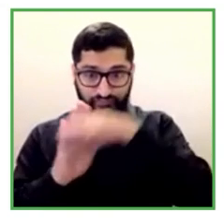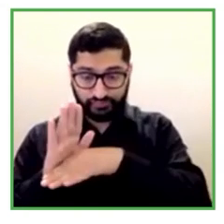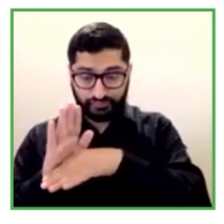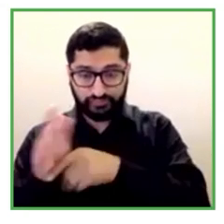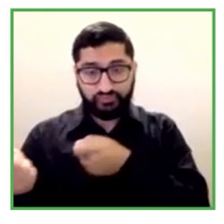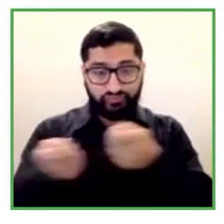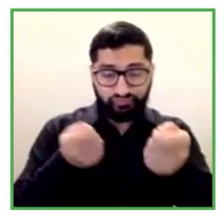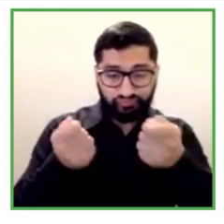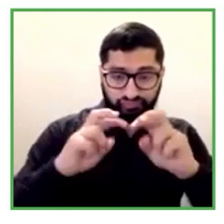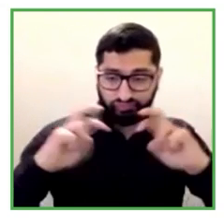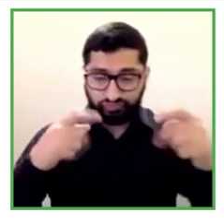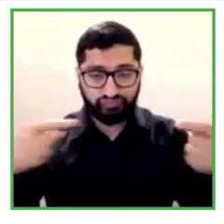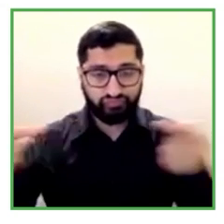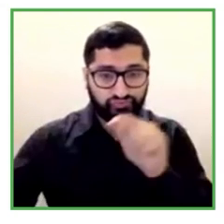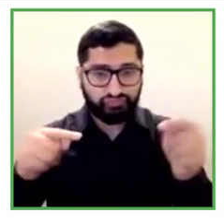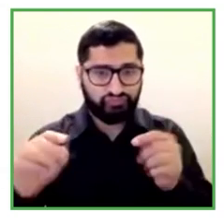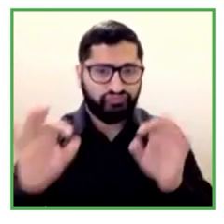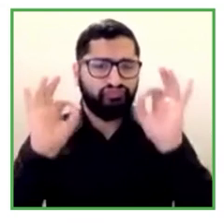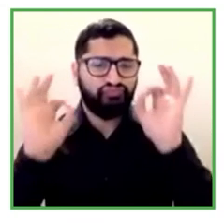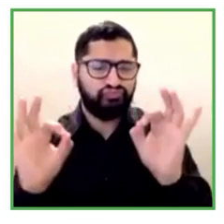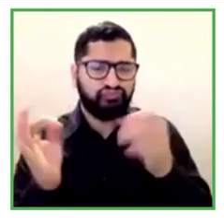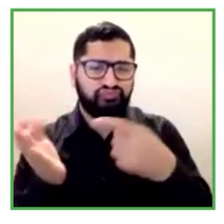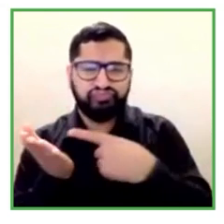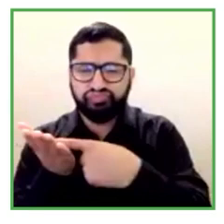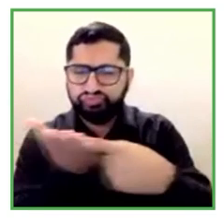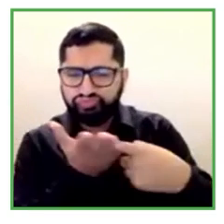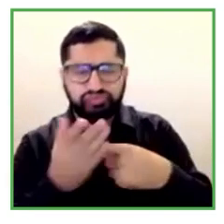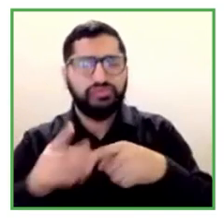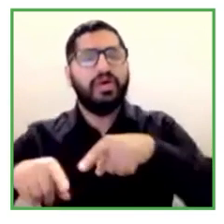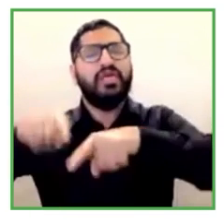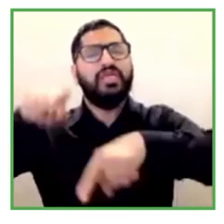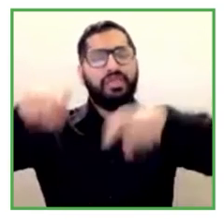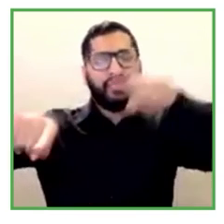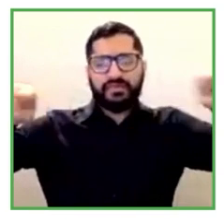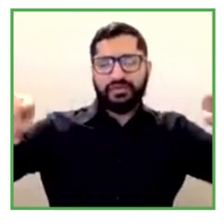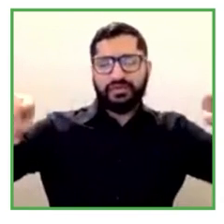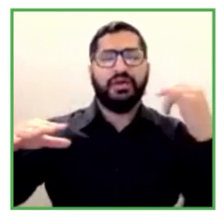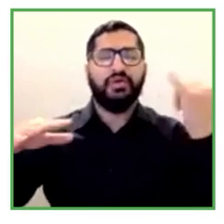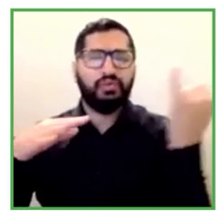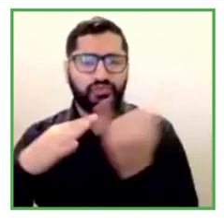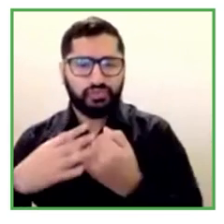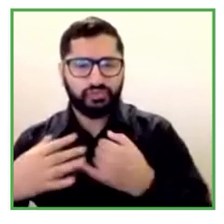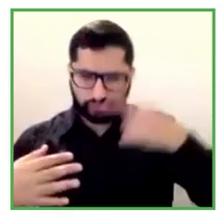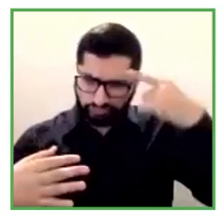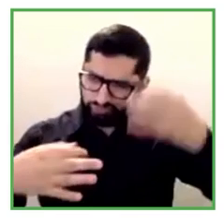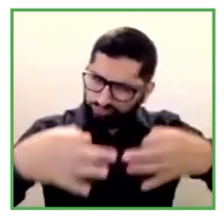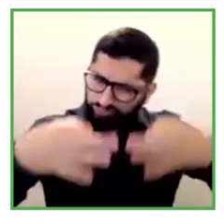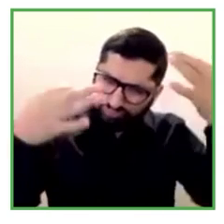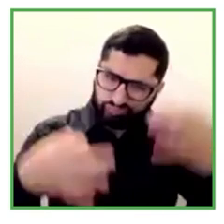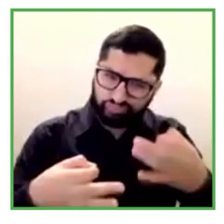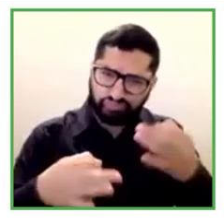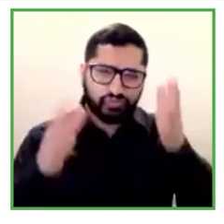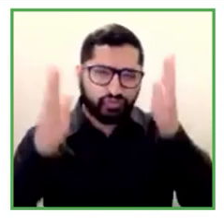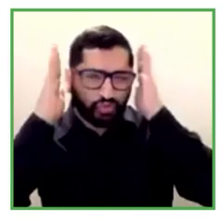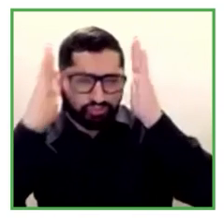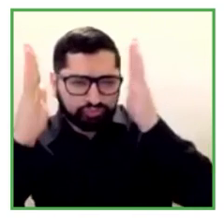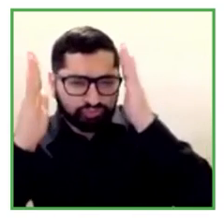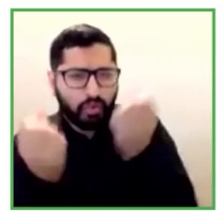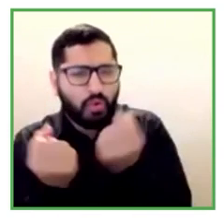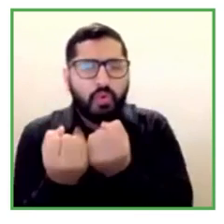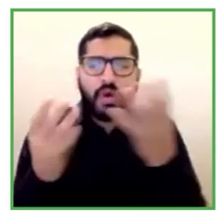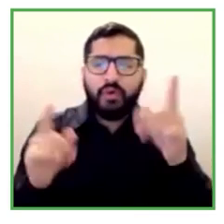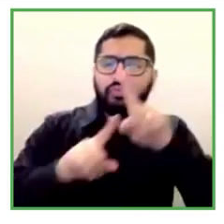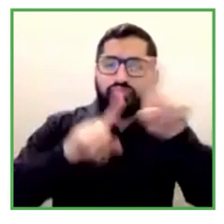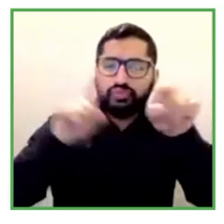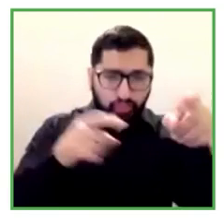inclusión, y estoy segura de quien sea que nos haya escuchado el día de hoy haya obtenido suficiente información. Muchas gracias